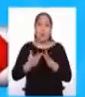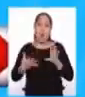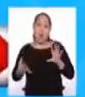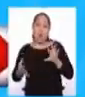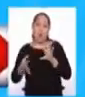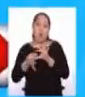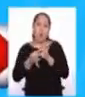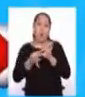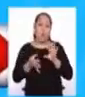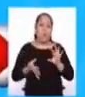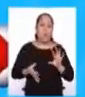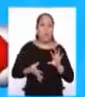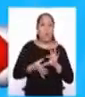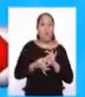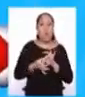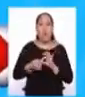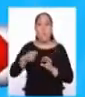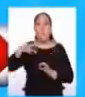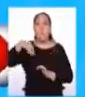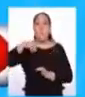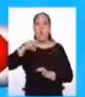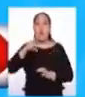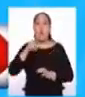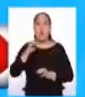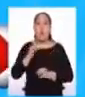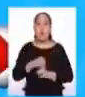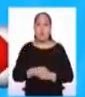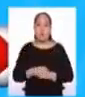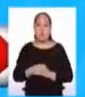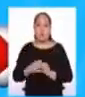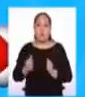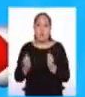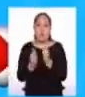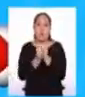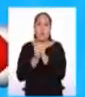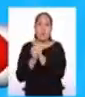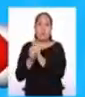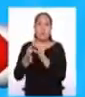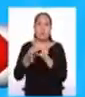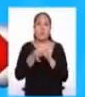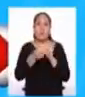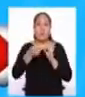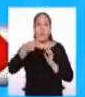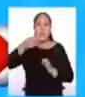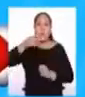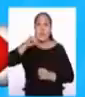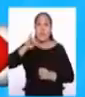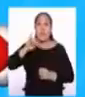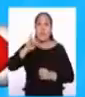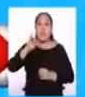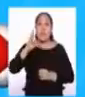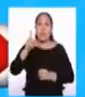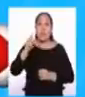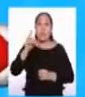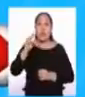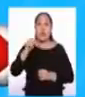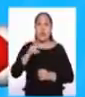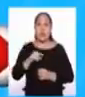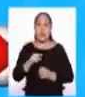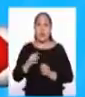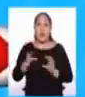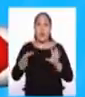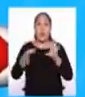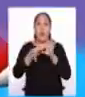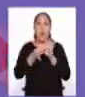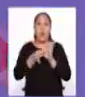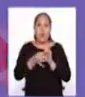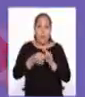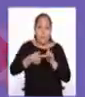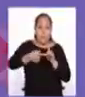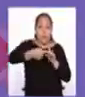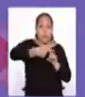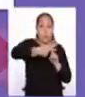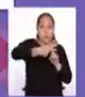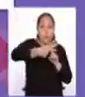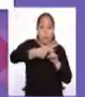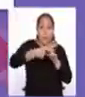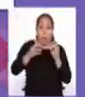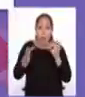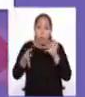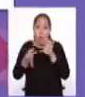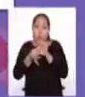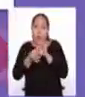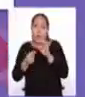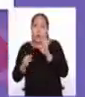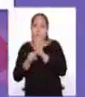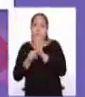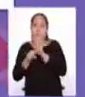moléculas, generando puentes de hidrógeno que unen la parte negativa de una molécula con la positiva de la otra. A